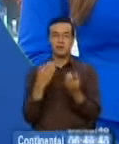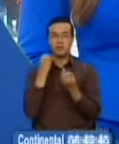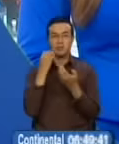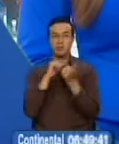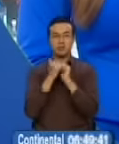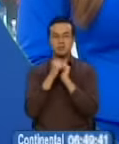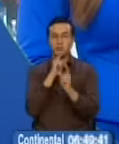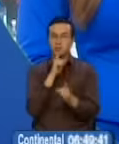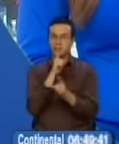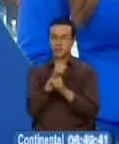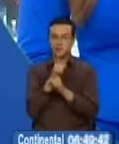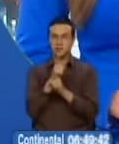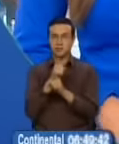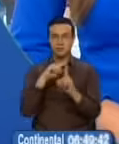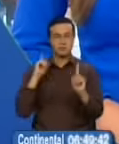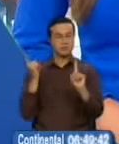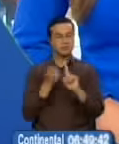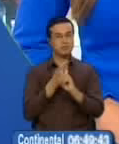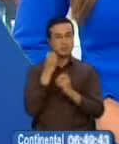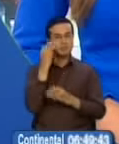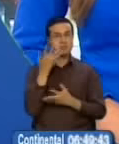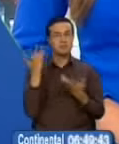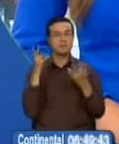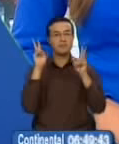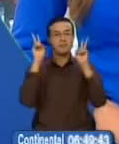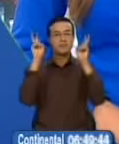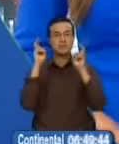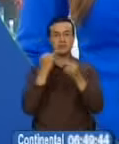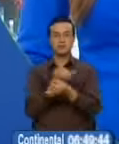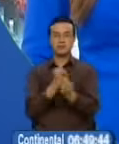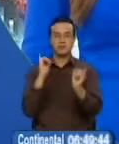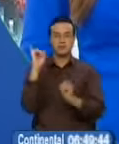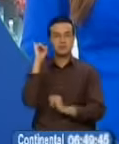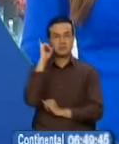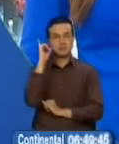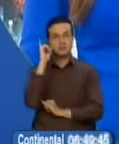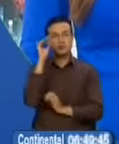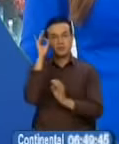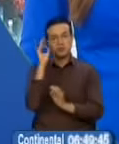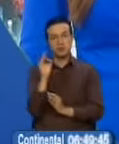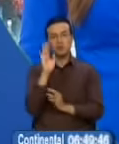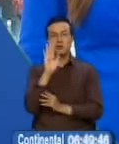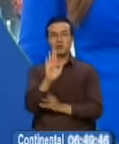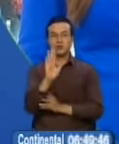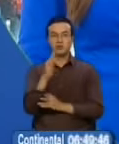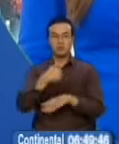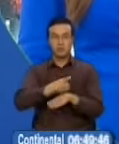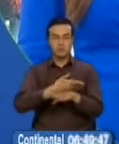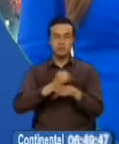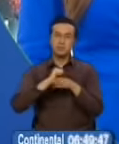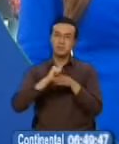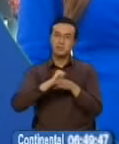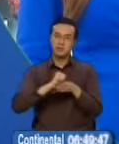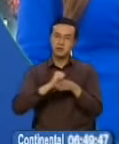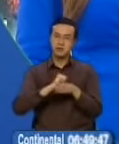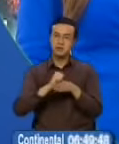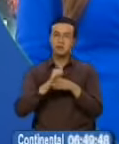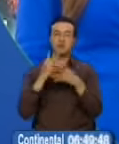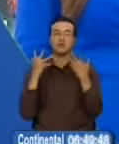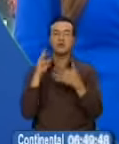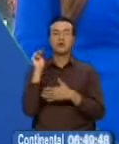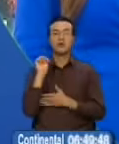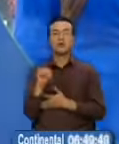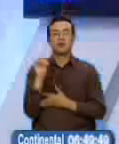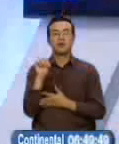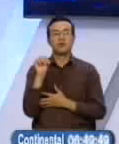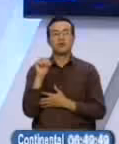deportiva y, por supuesto, nuestra primera oferta de información tiene que ver con el Independiente del Valle, con el cumplimiento de la jornada de entrenamiento desarrollada este